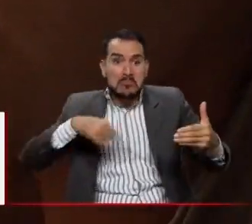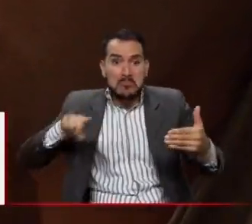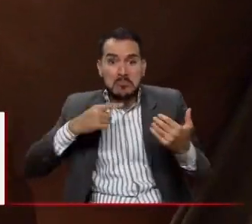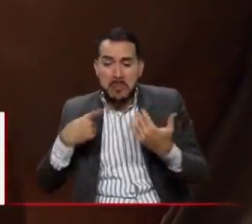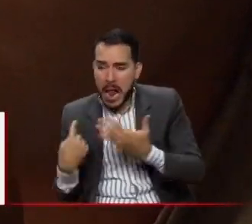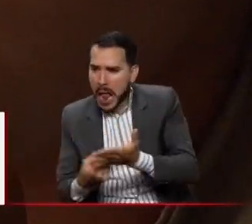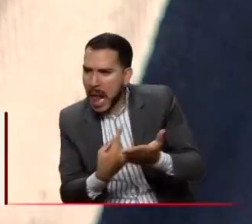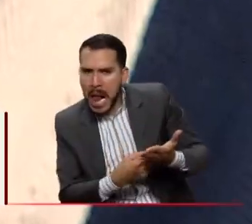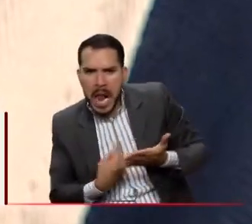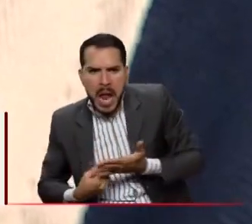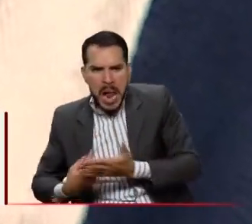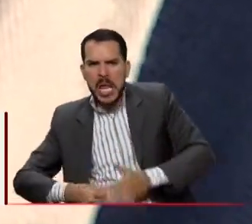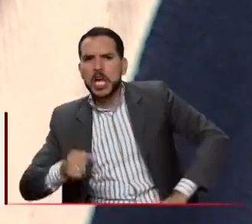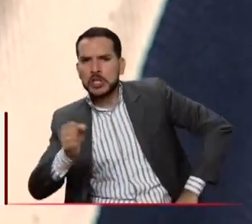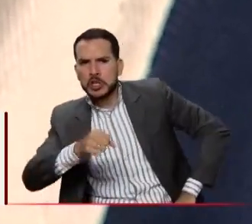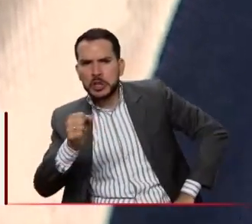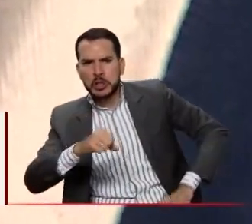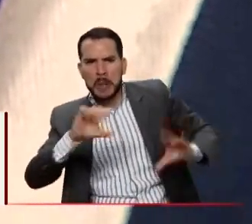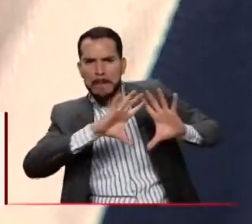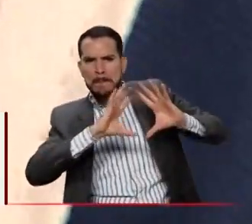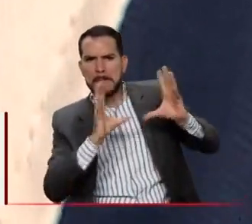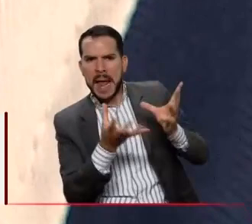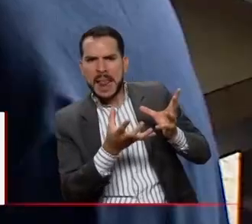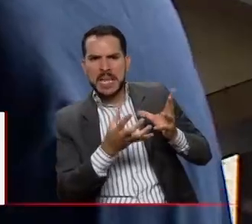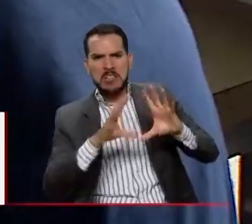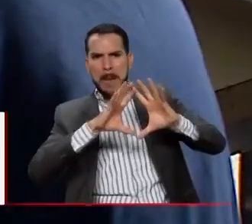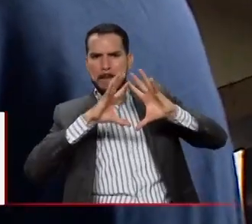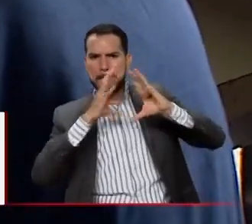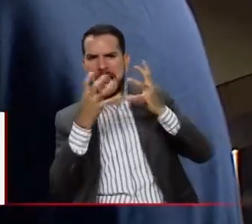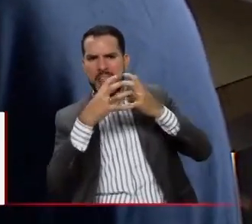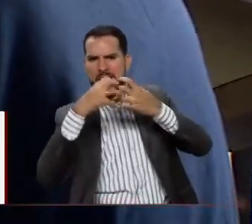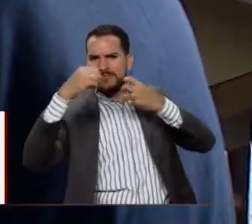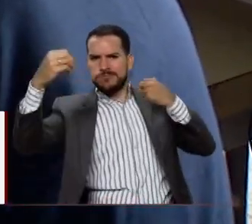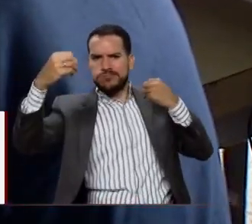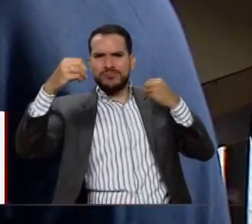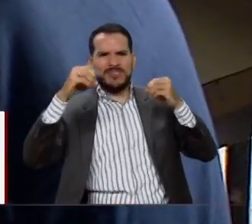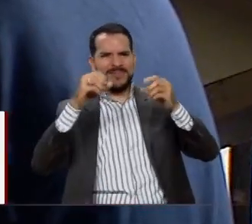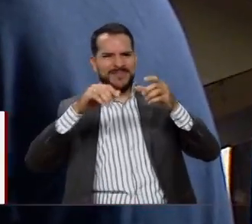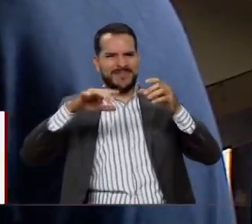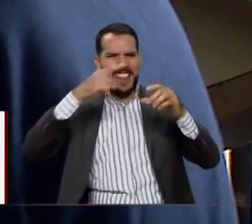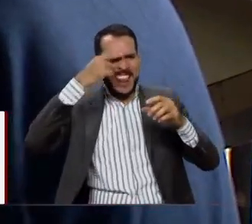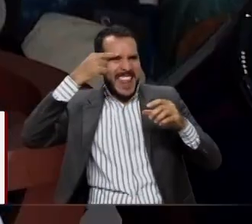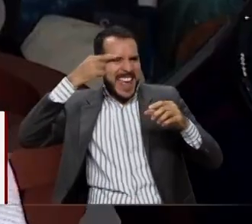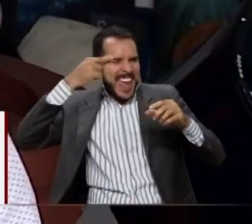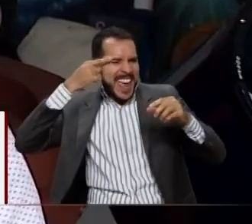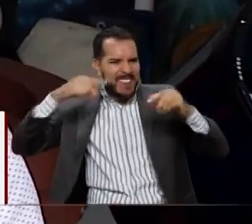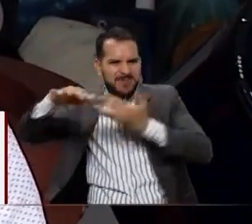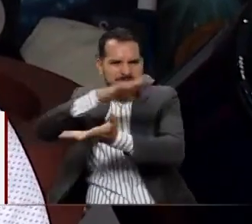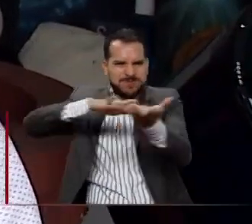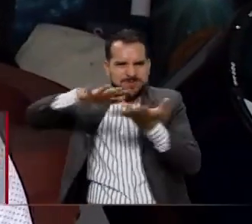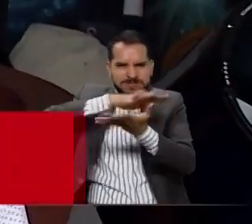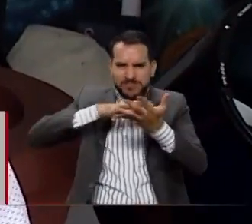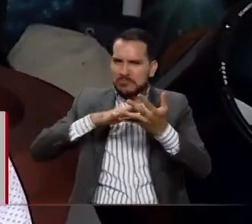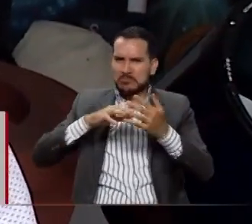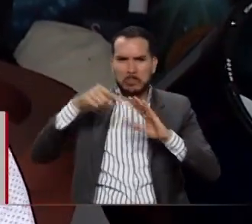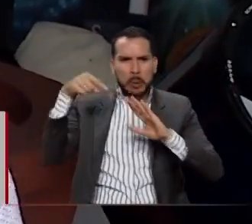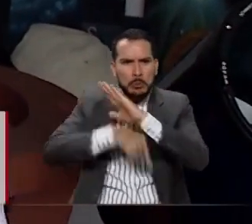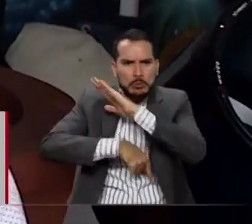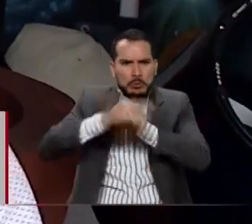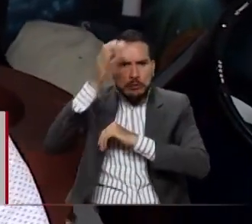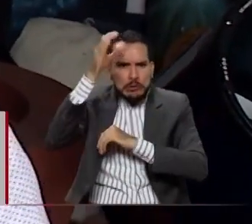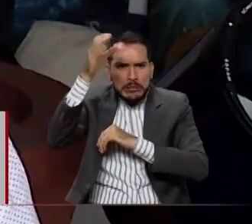la seguridad y el conocimiento que exhiben personas formadas en esas materias en este momento pues nos estamos especializando en la búsqueda de